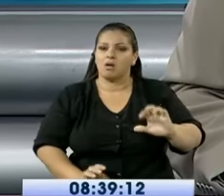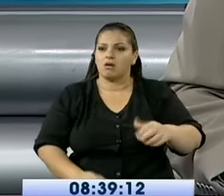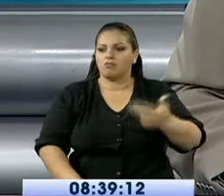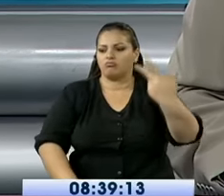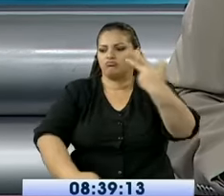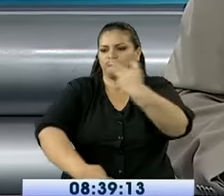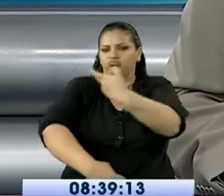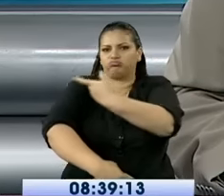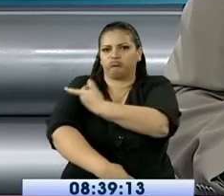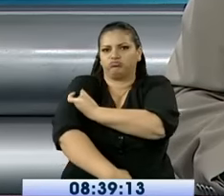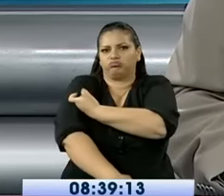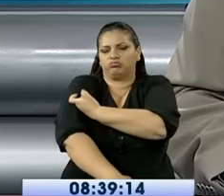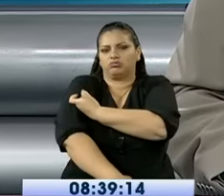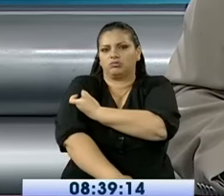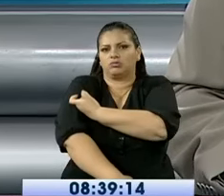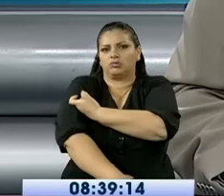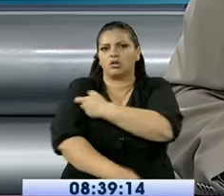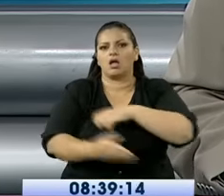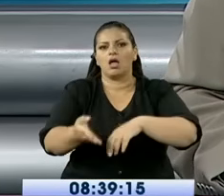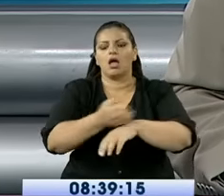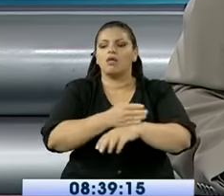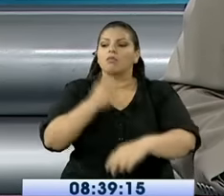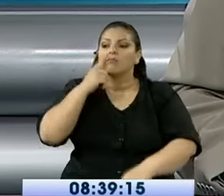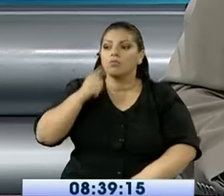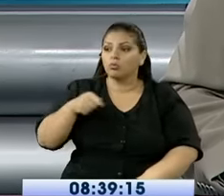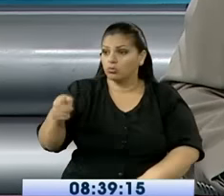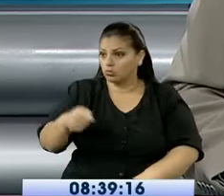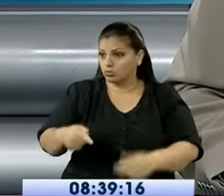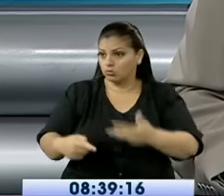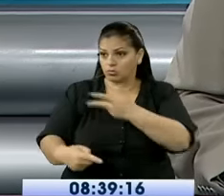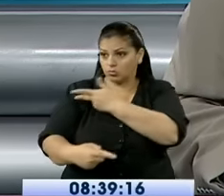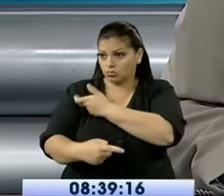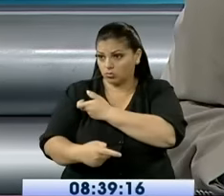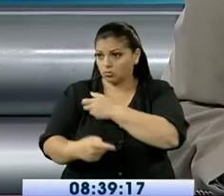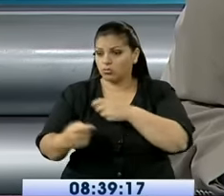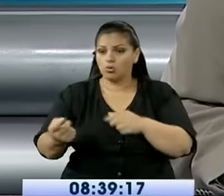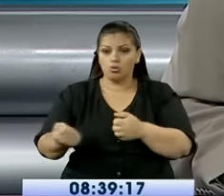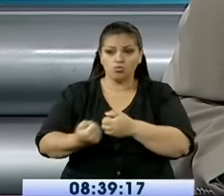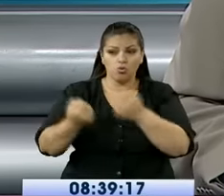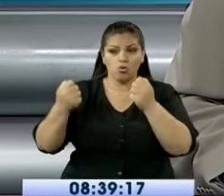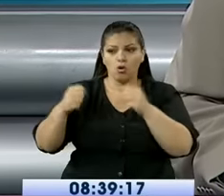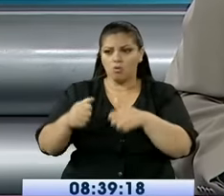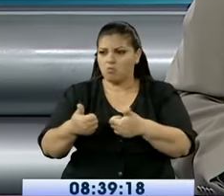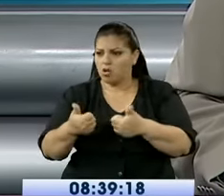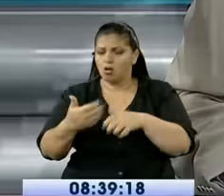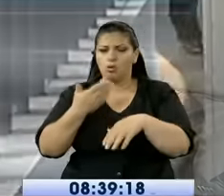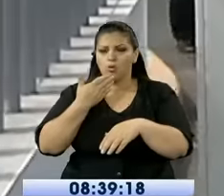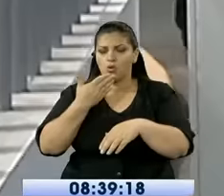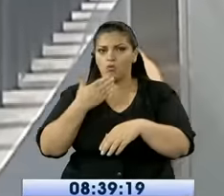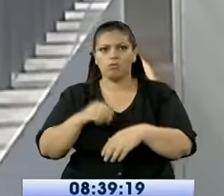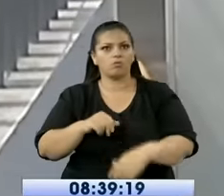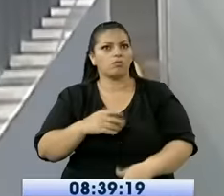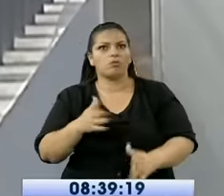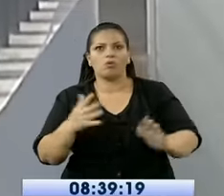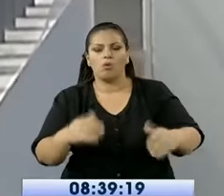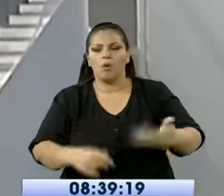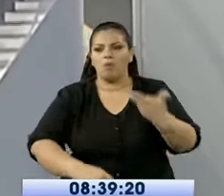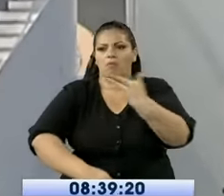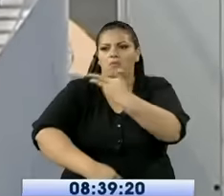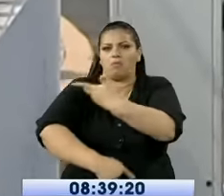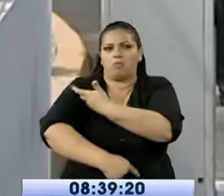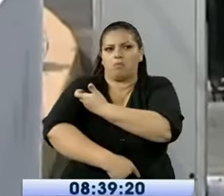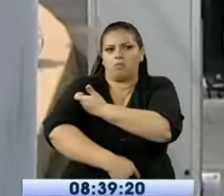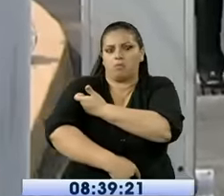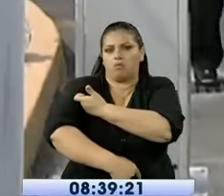se realizaron las pruebas de compatibilidad. Veamos el tema. Todavía con el dolor sin